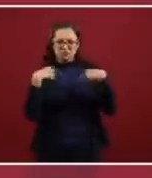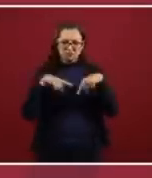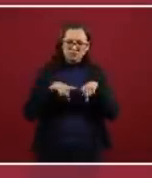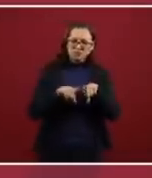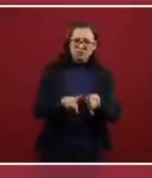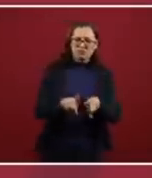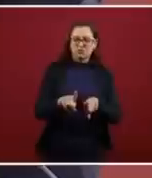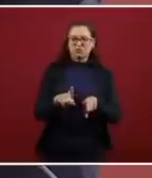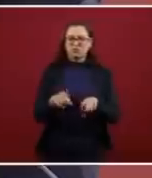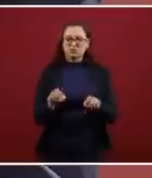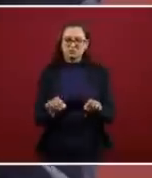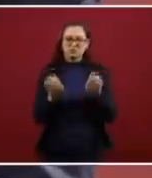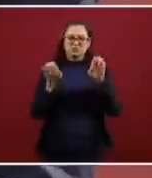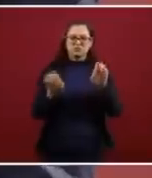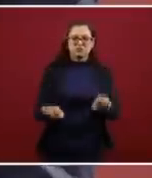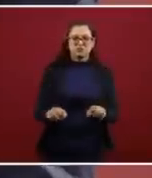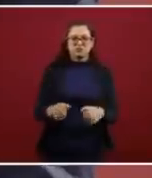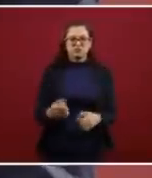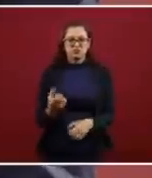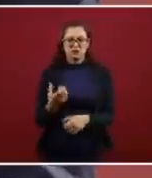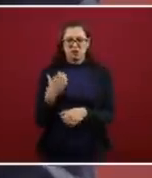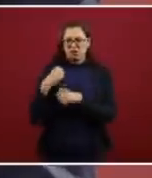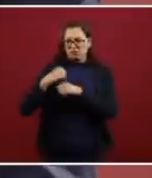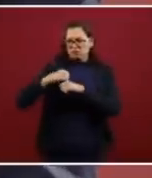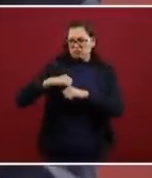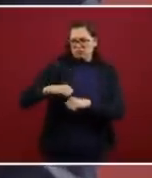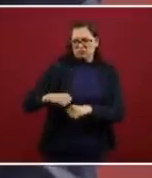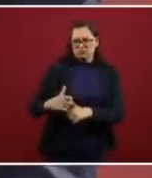¿De dónde sale ese dinero?